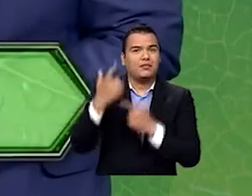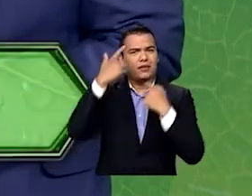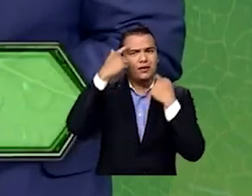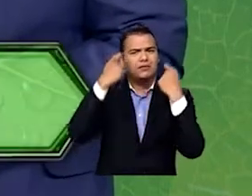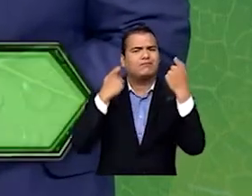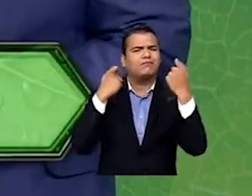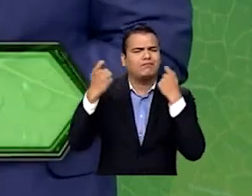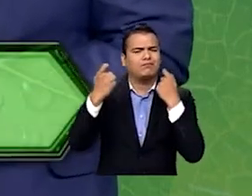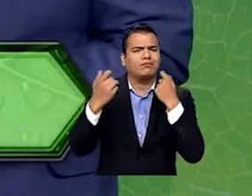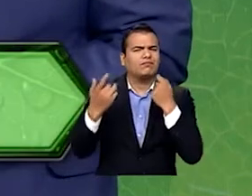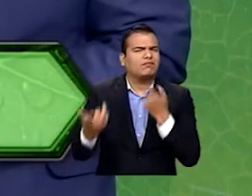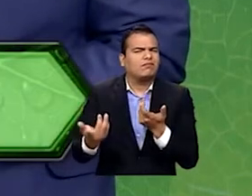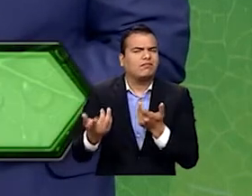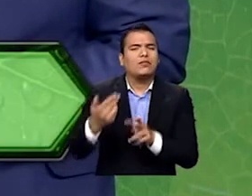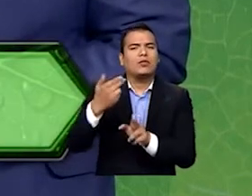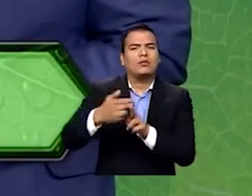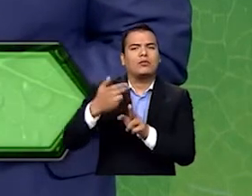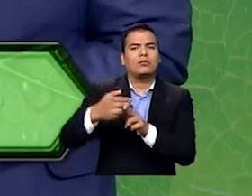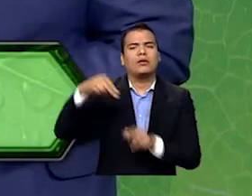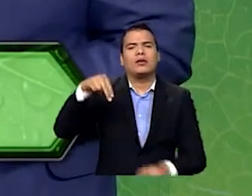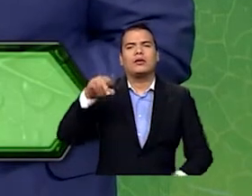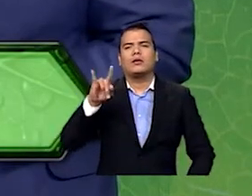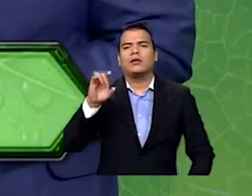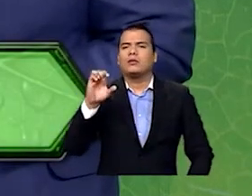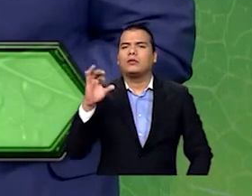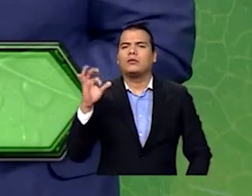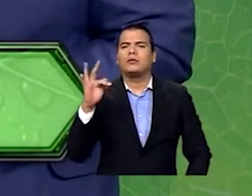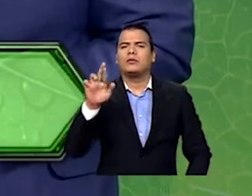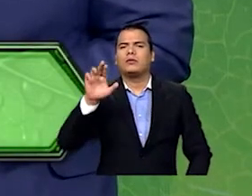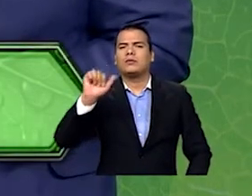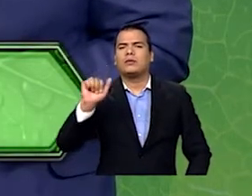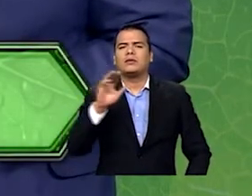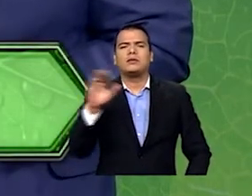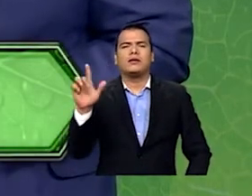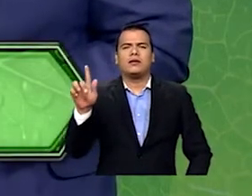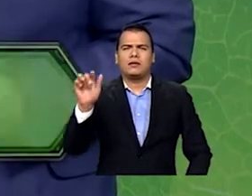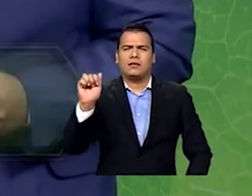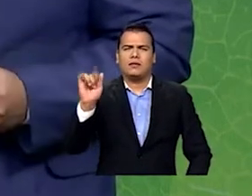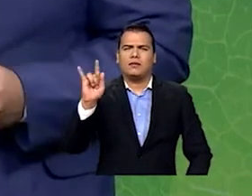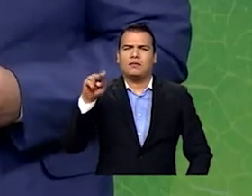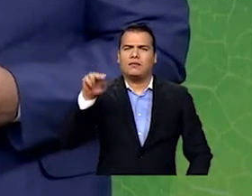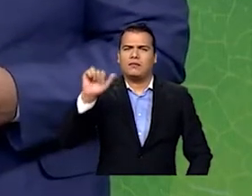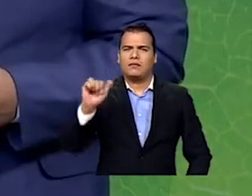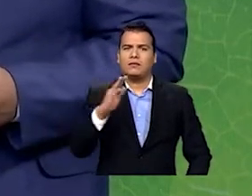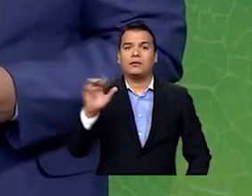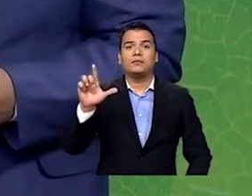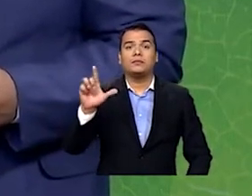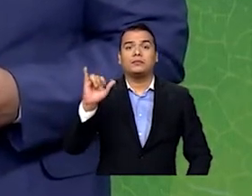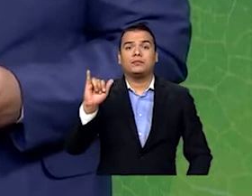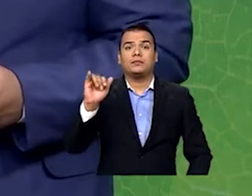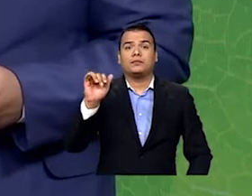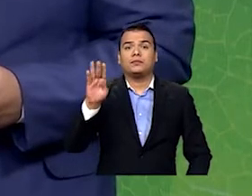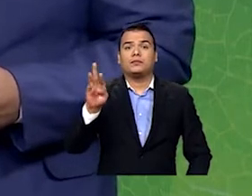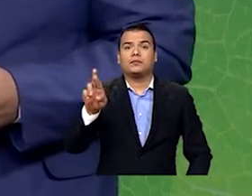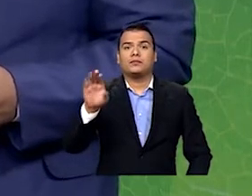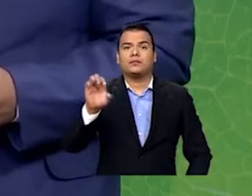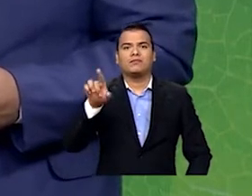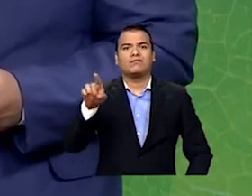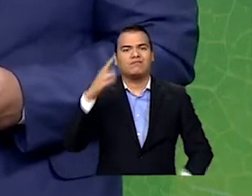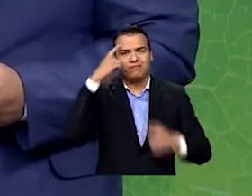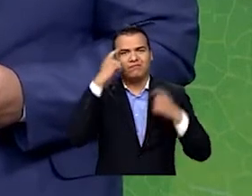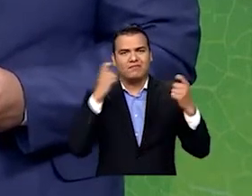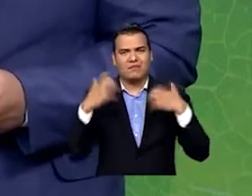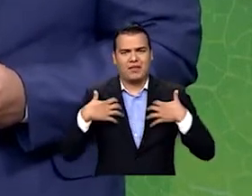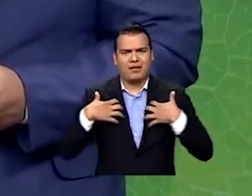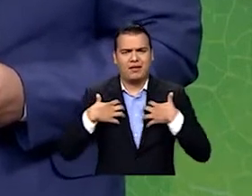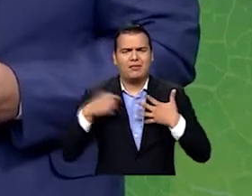una campaña denominada Nuestra Fauna Libre, en la que se coordinaron con todas las corporaciones autónomas del país para liberar cerca